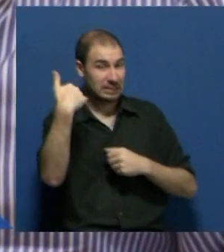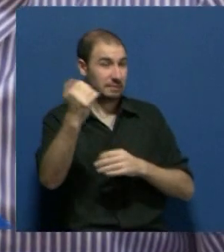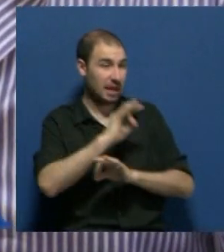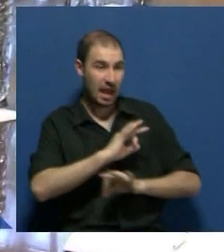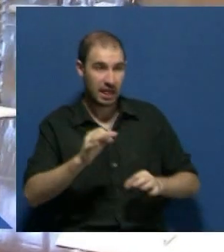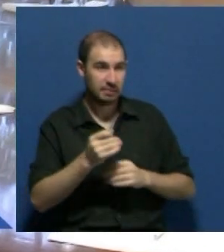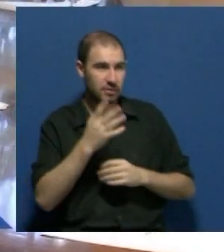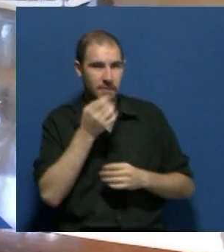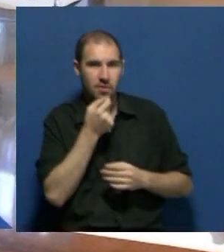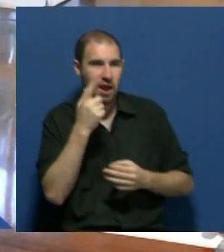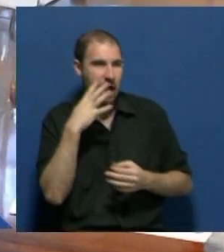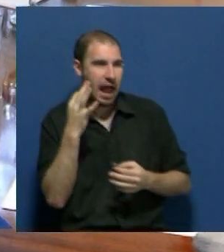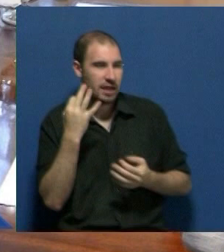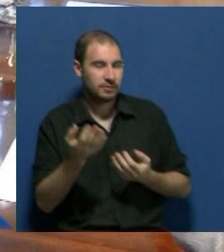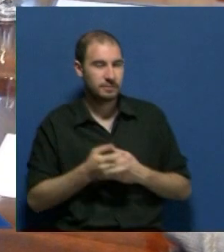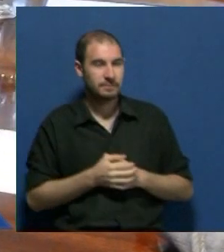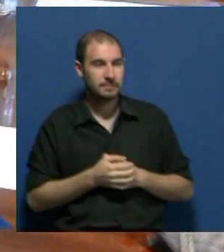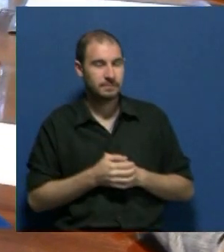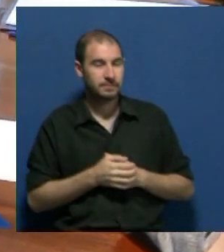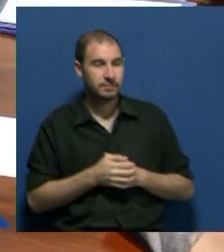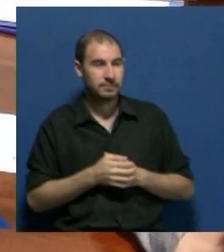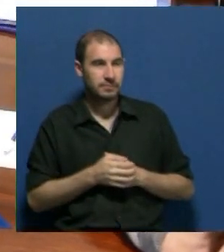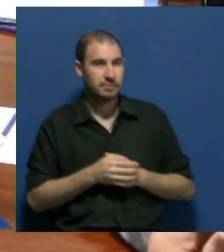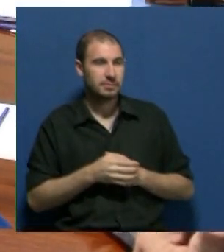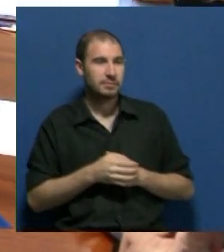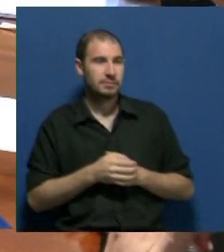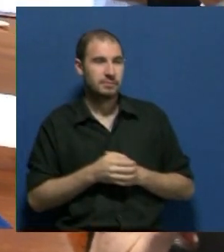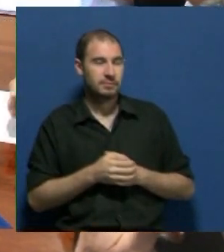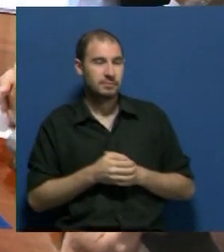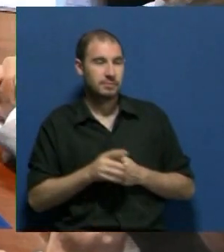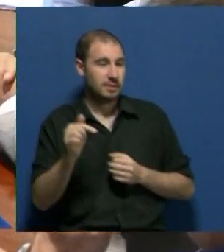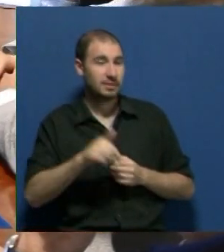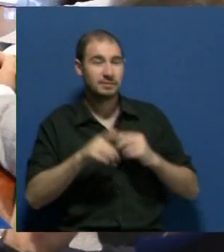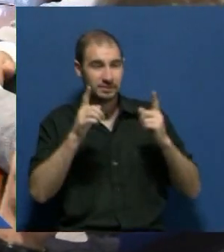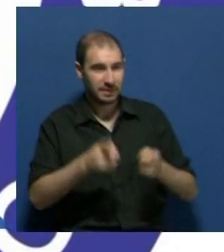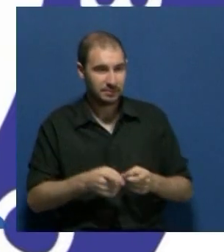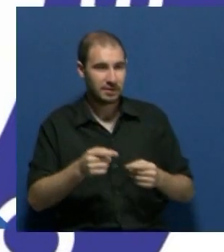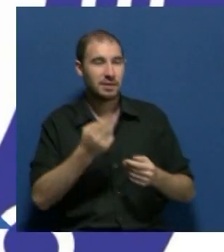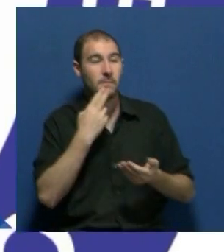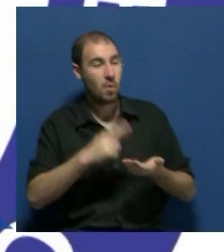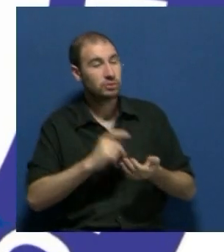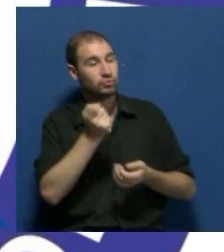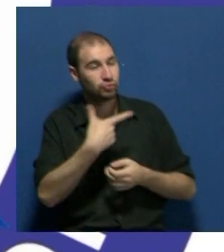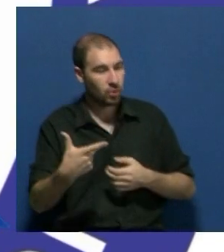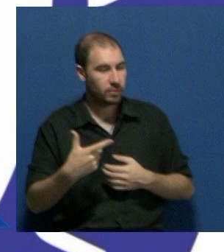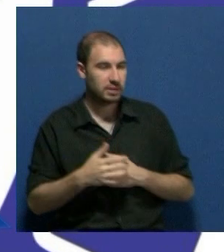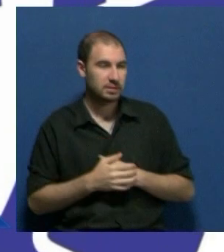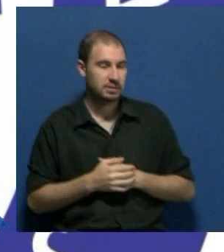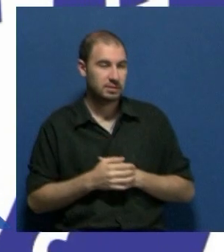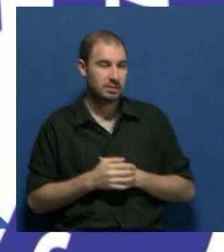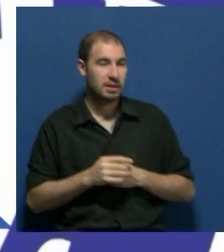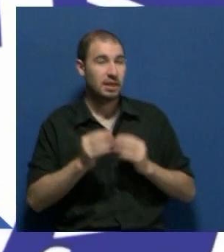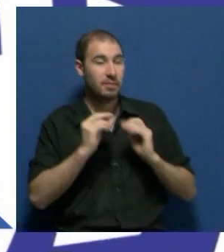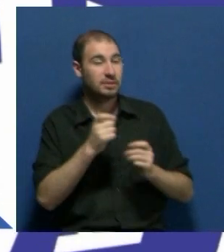lo menos para discutir. Entonces, ya esto, siguen subiendo los impuestos, se ponen toca